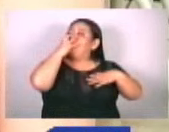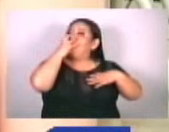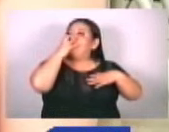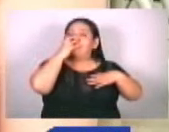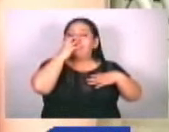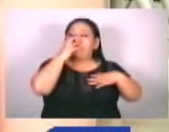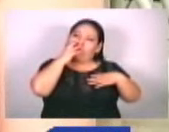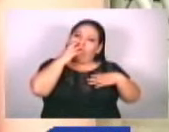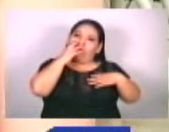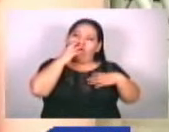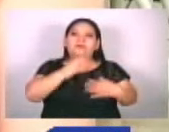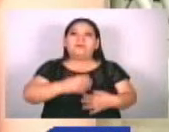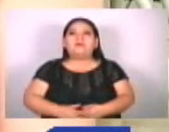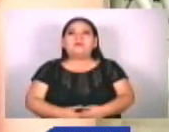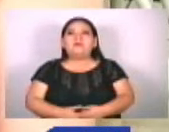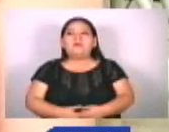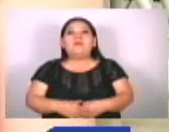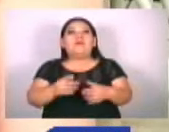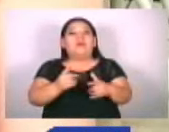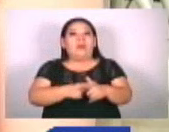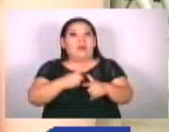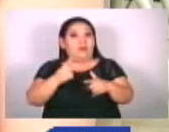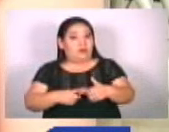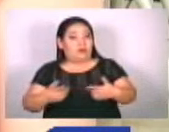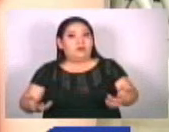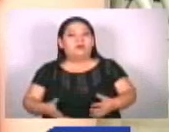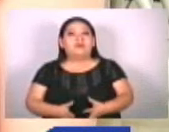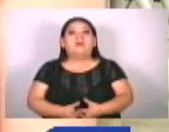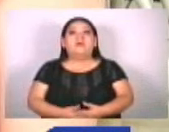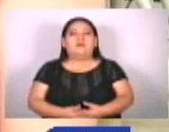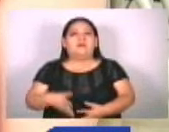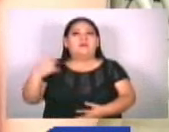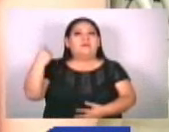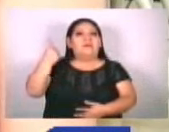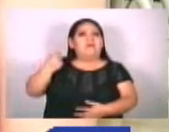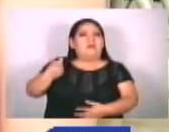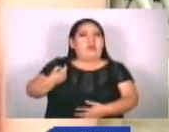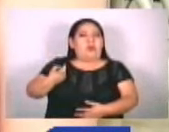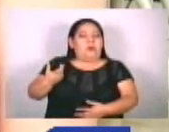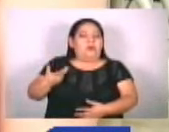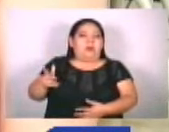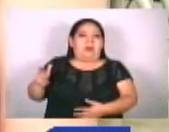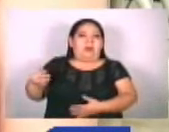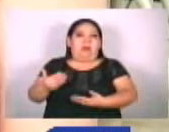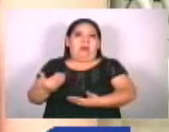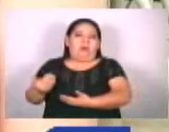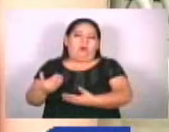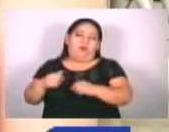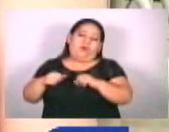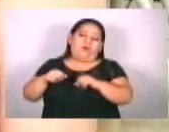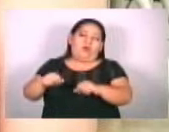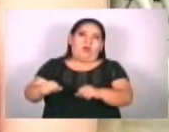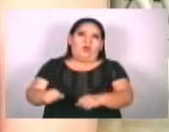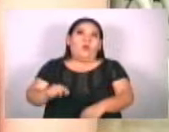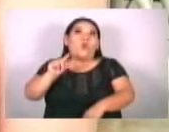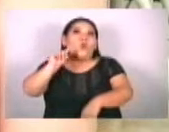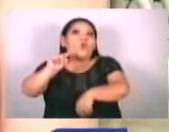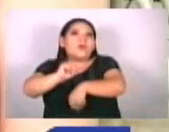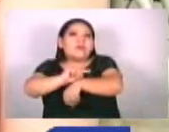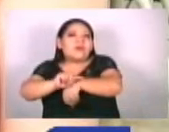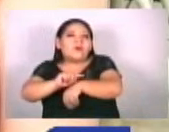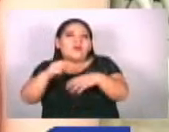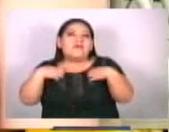lo agarró. Entonces de ahí me dijeron de que mi bebé ya había muerto y solo duró una hora